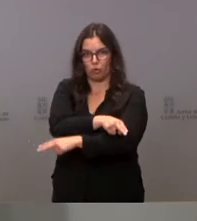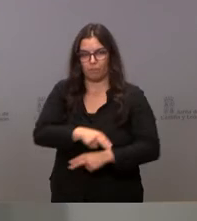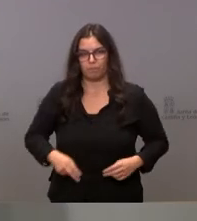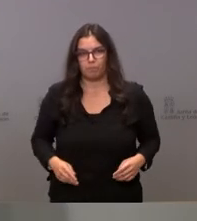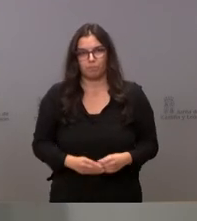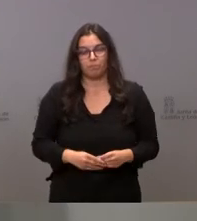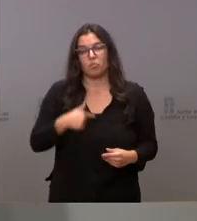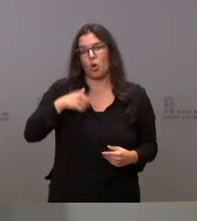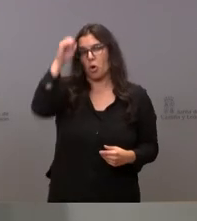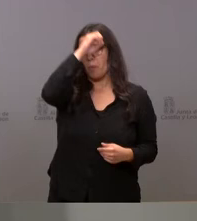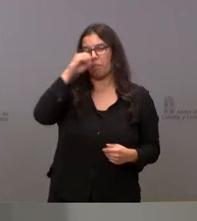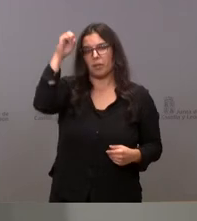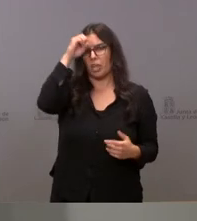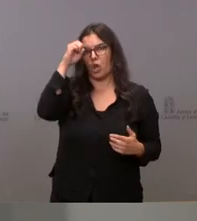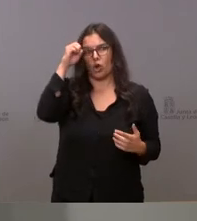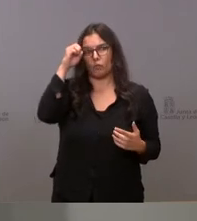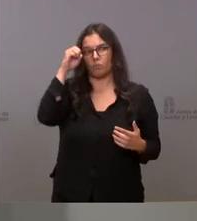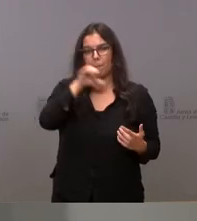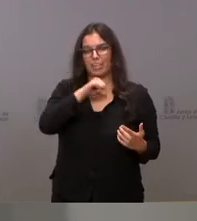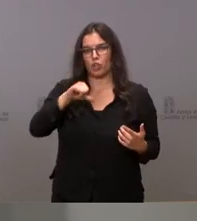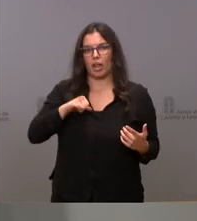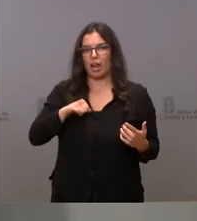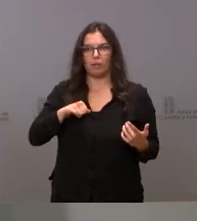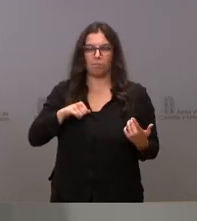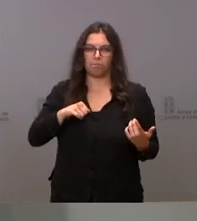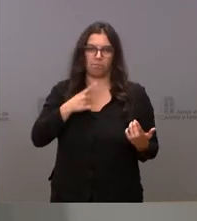Yo no voy a hacer una valoración personal